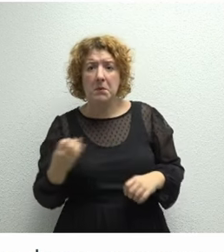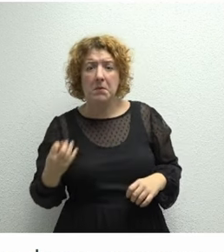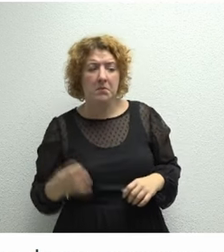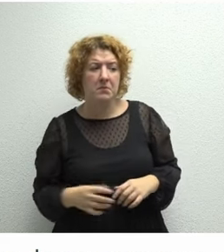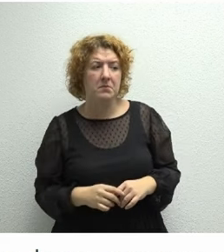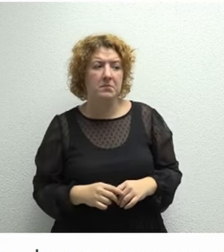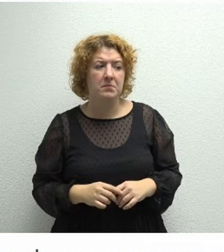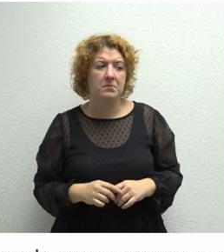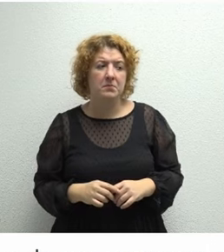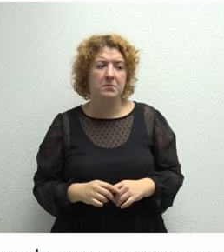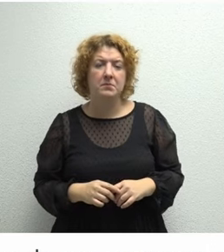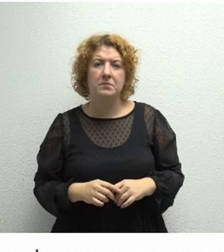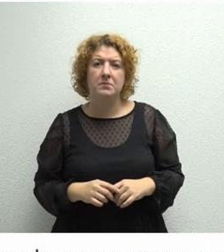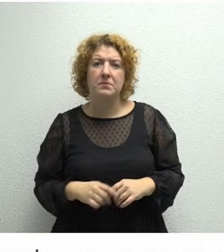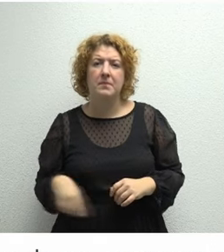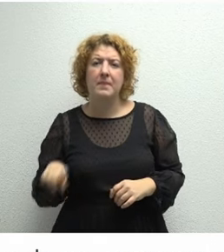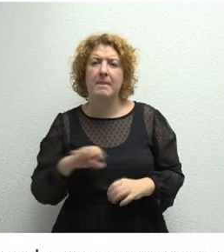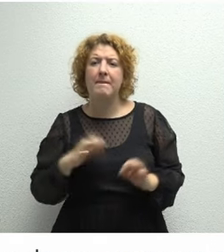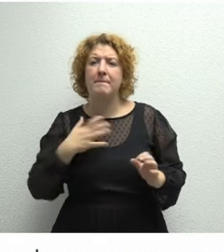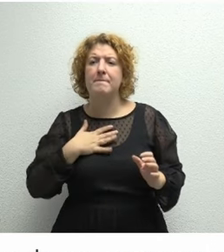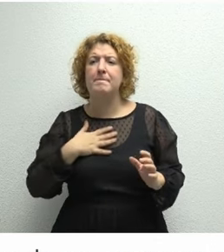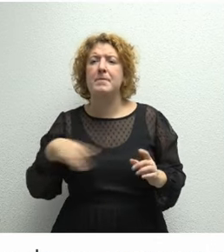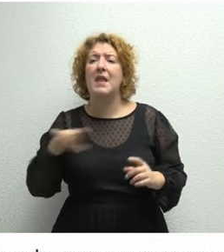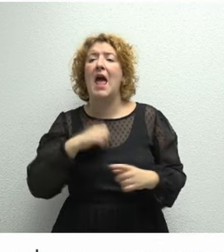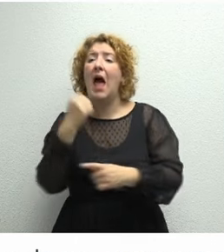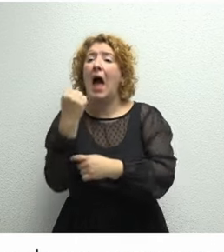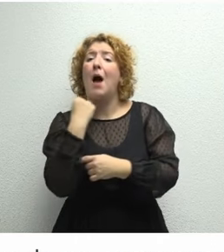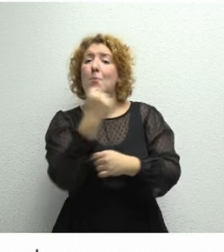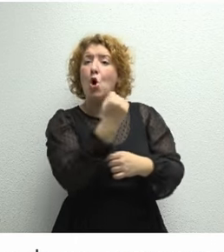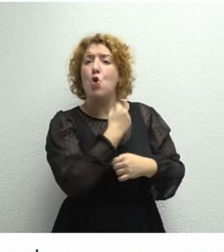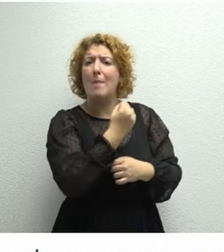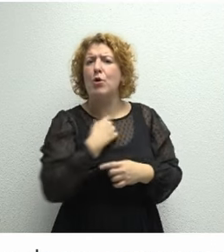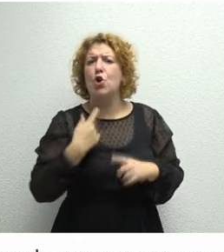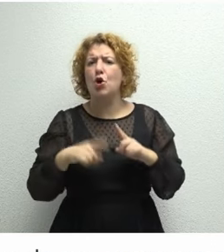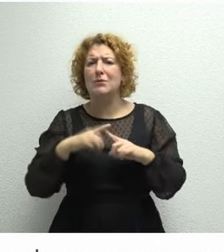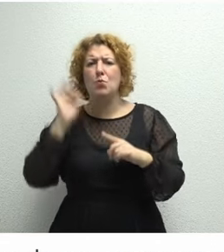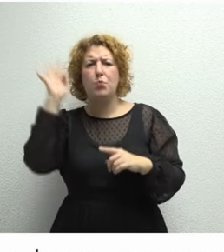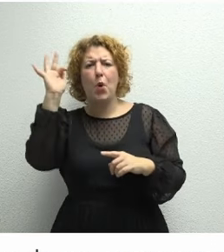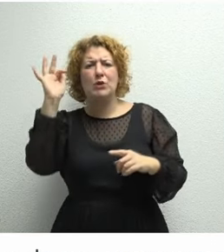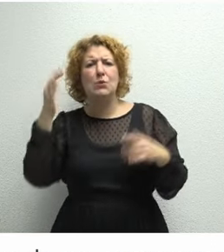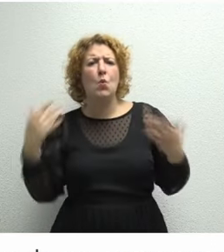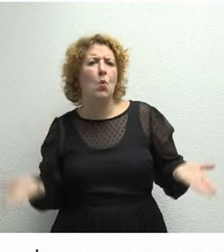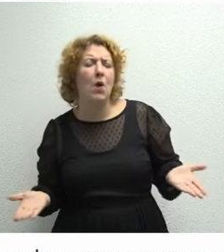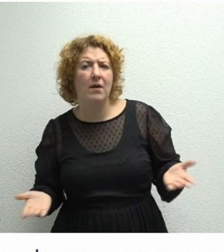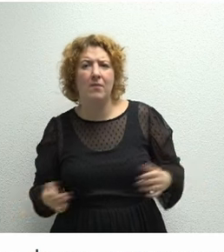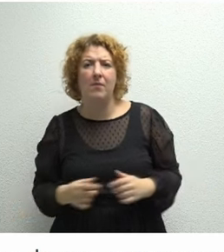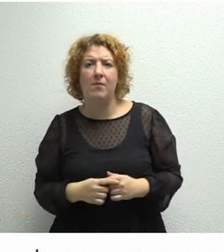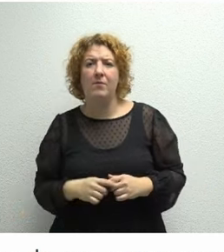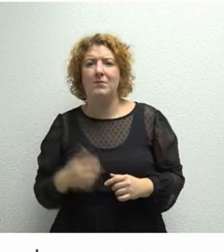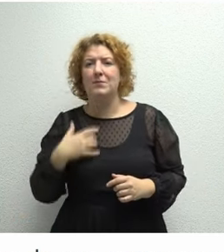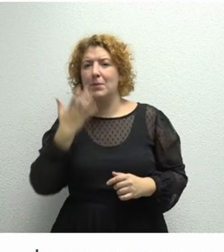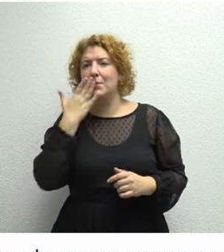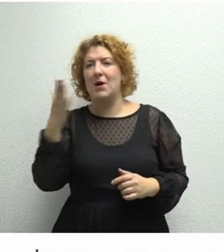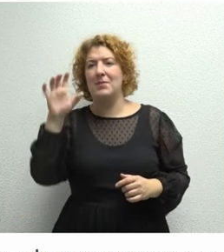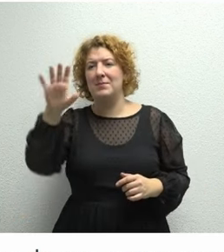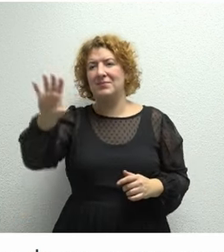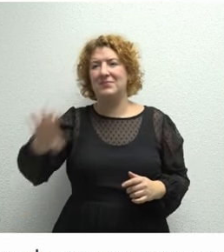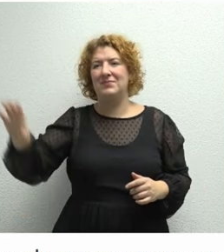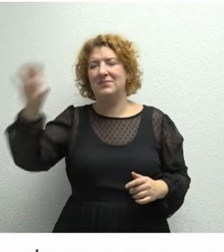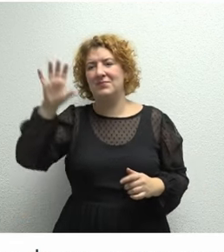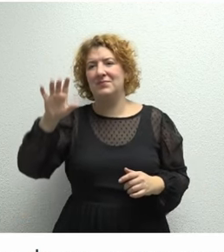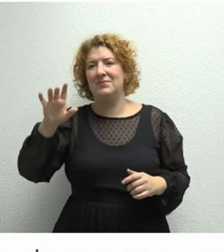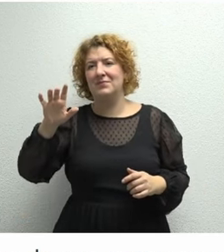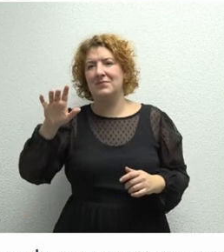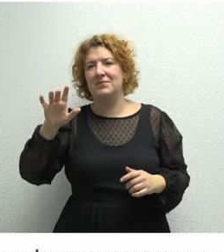el imp Cuál es el impacto positivo de con buenos apoyos Pues yo creo que lo más importante esa diapo a mí me chifla que es la de